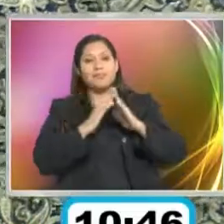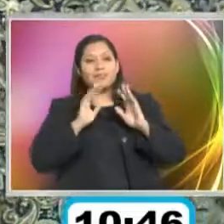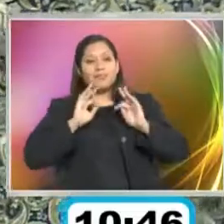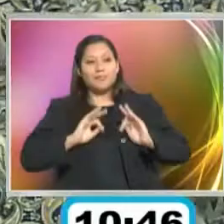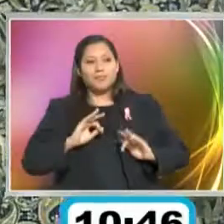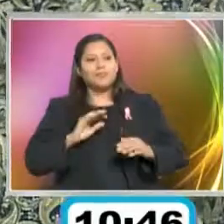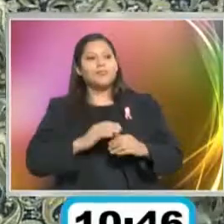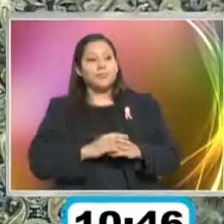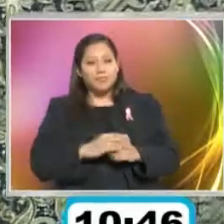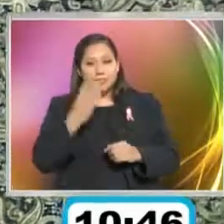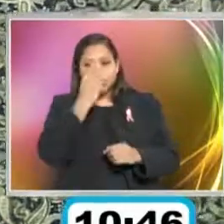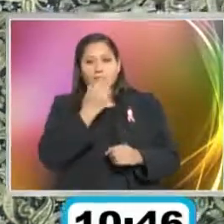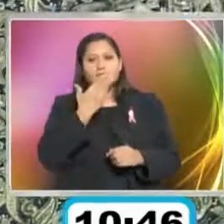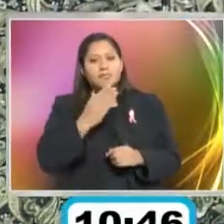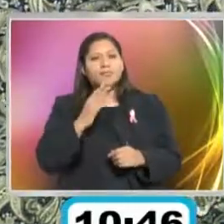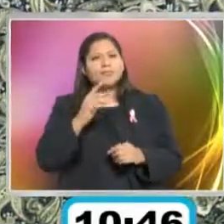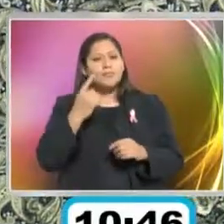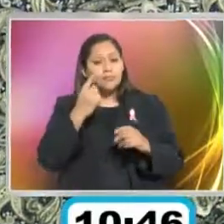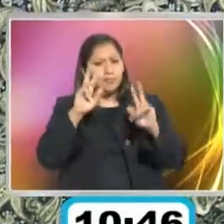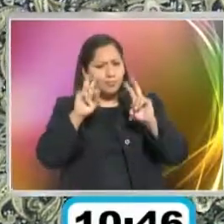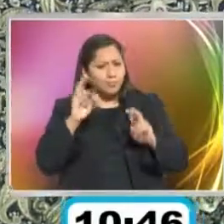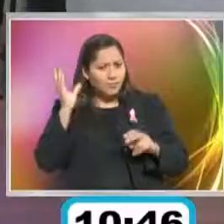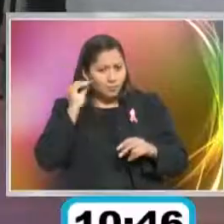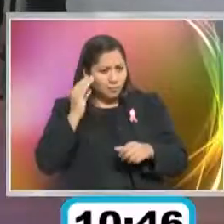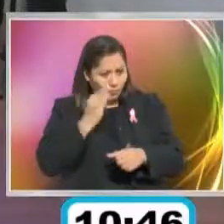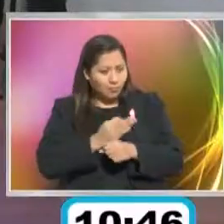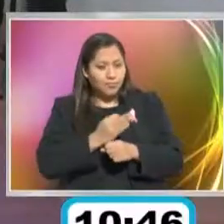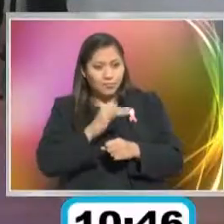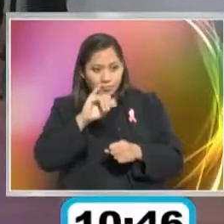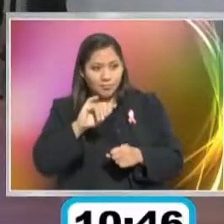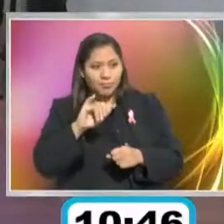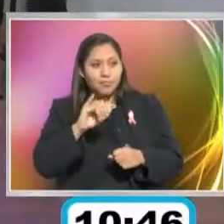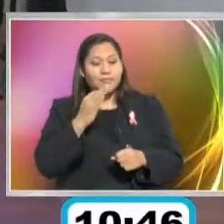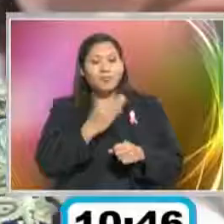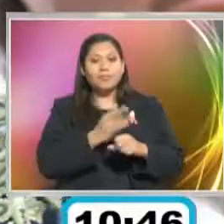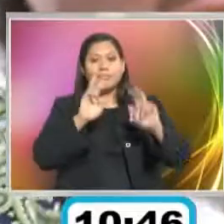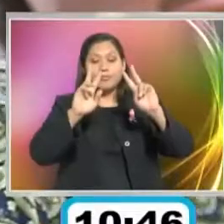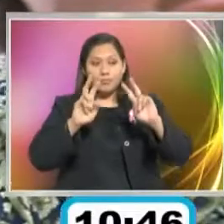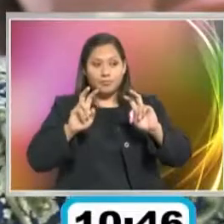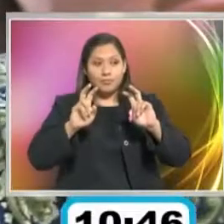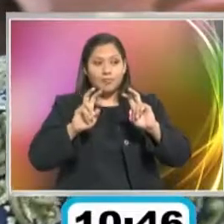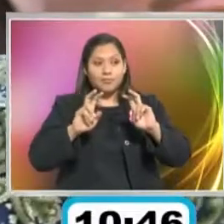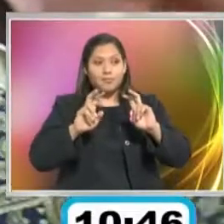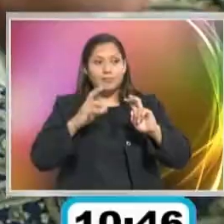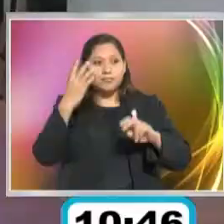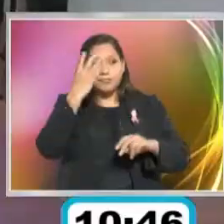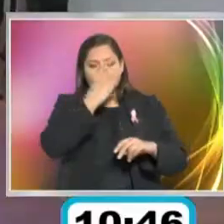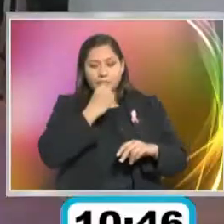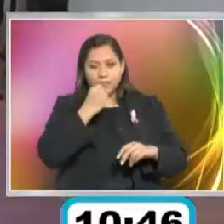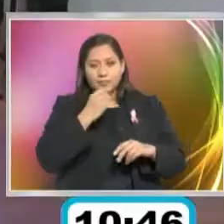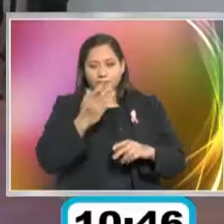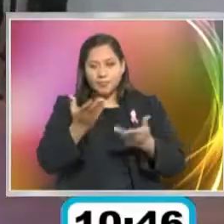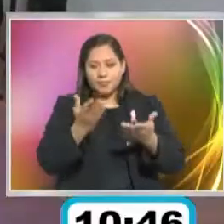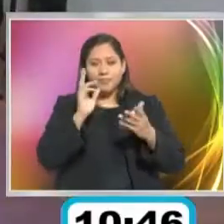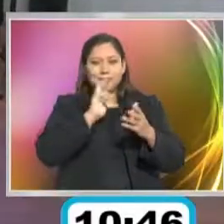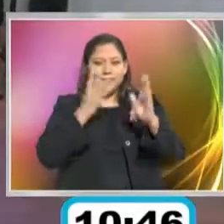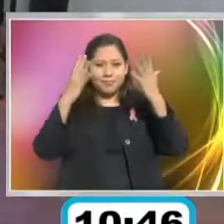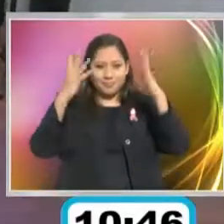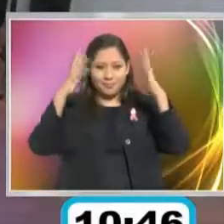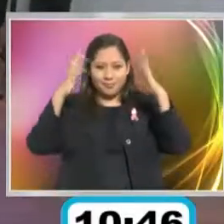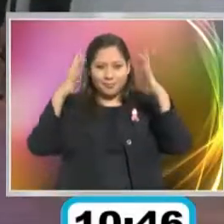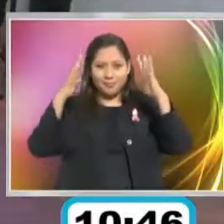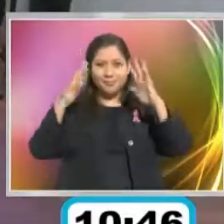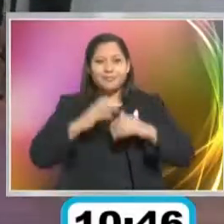home theater. Maravilloso. ¿Y vamos a escuchar algún tema de esta producción ahorita? Claro que sí, vamos a escuchar el tema que se llama Lindo Yambú. Claro que sí.